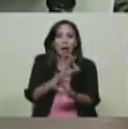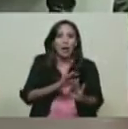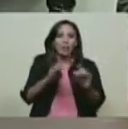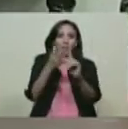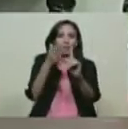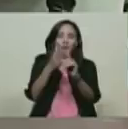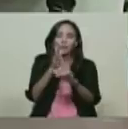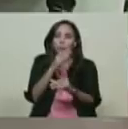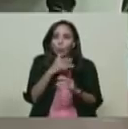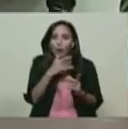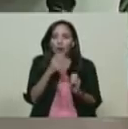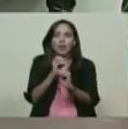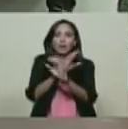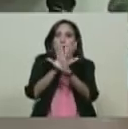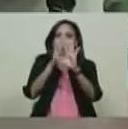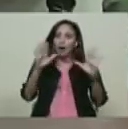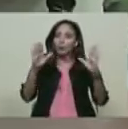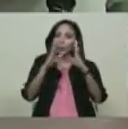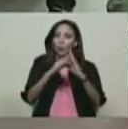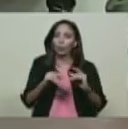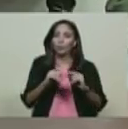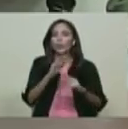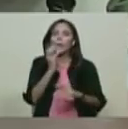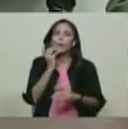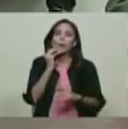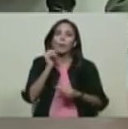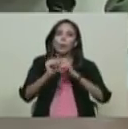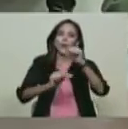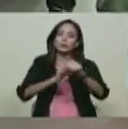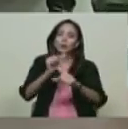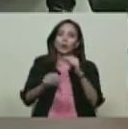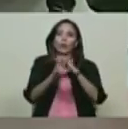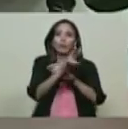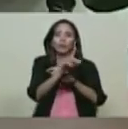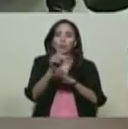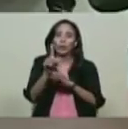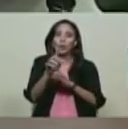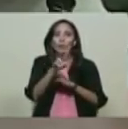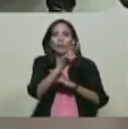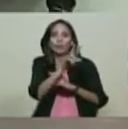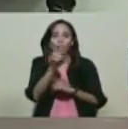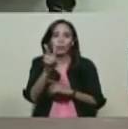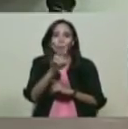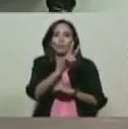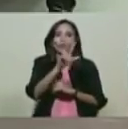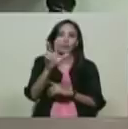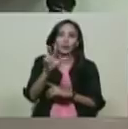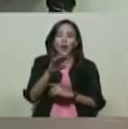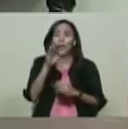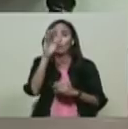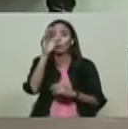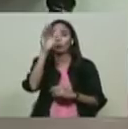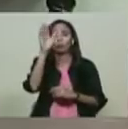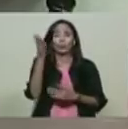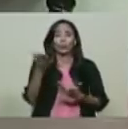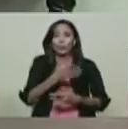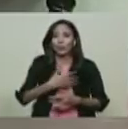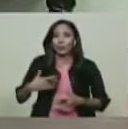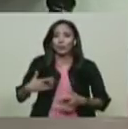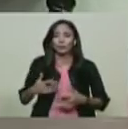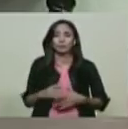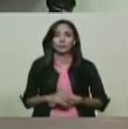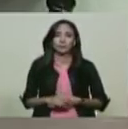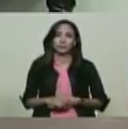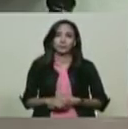el mundo del siglo XXI, del siglo XXII, XXIII, XXIV, XXV, de la humanidad hacia el futuro, las criptomonedas.